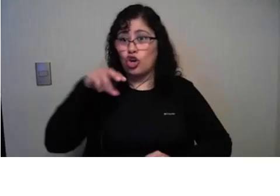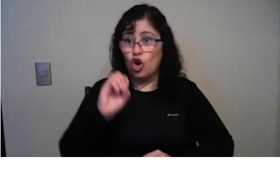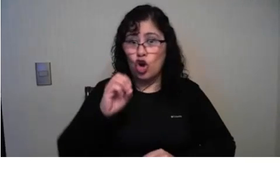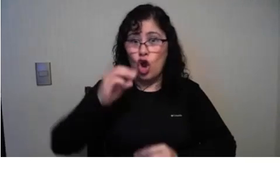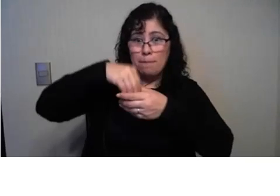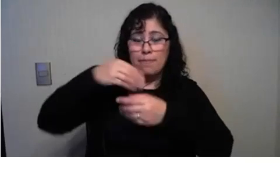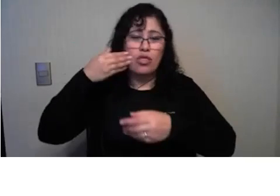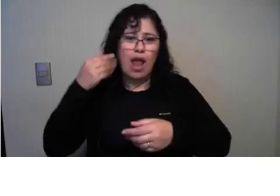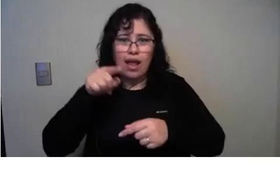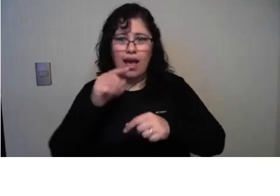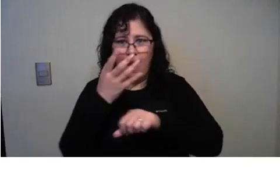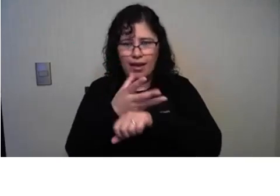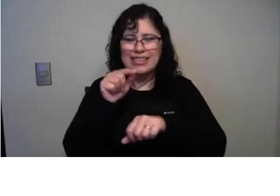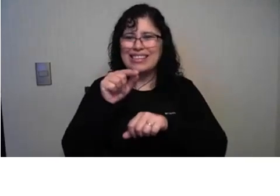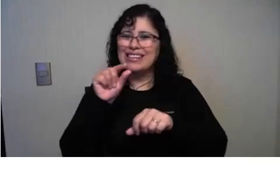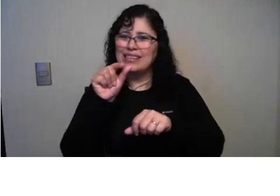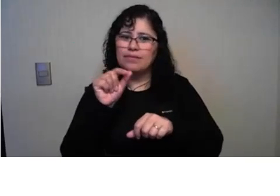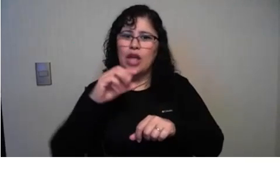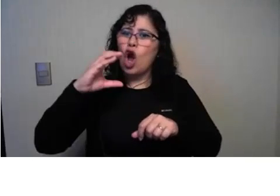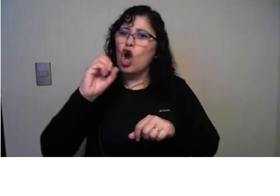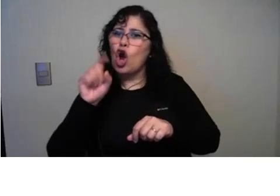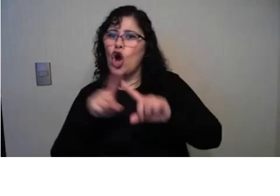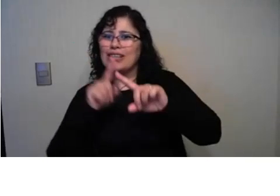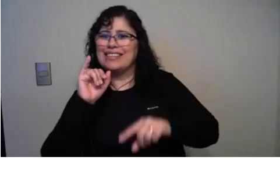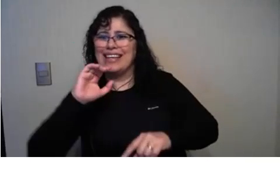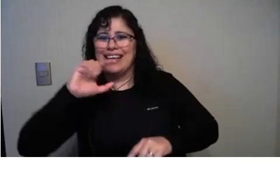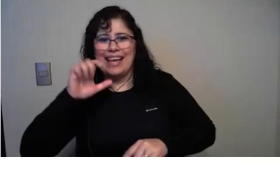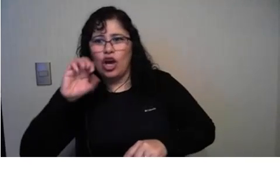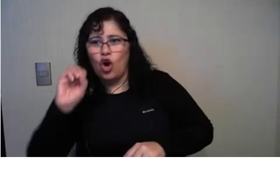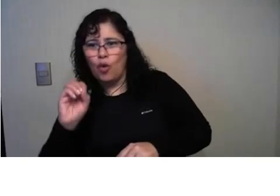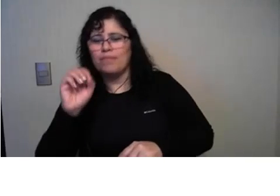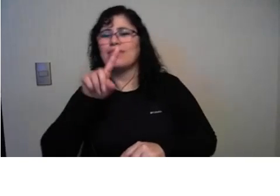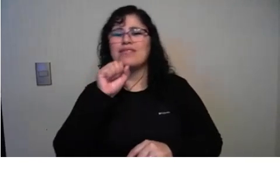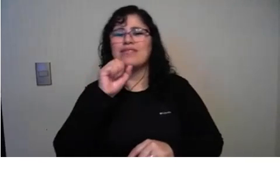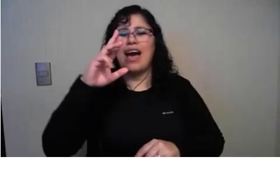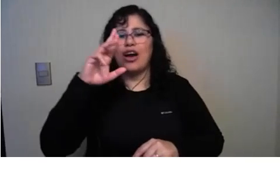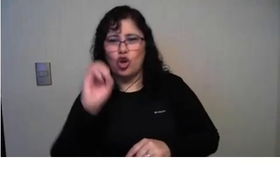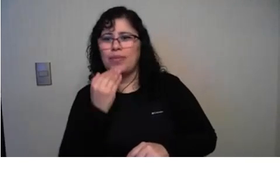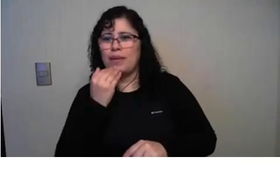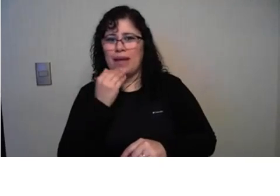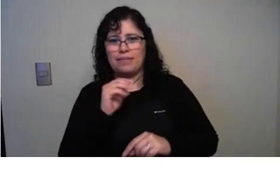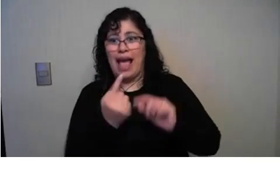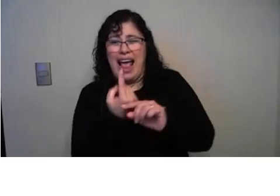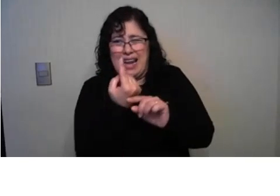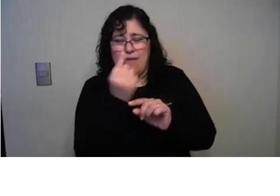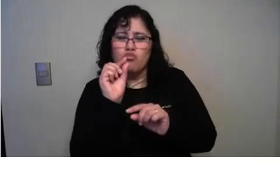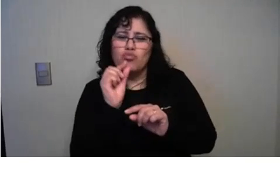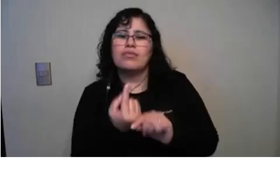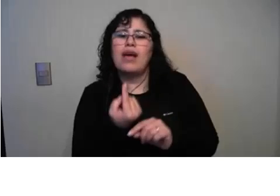segmentos coxigio y los sacros. Y un poco más arriba, ¿cierto? Los